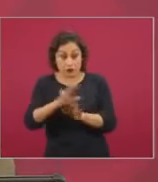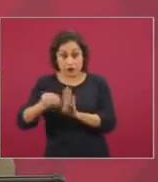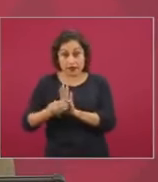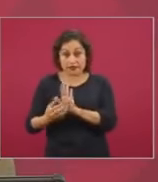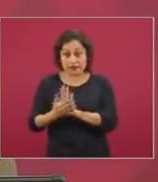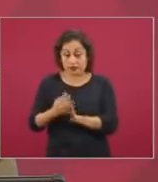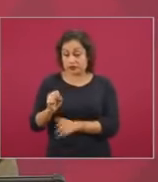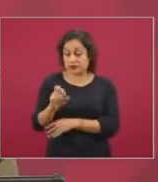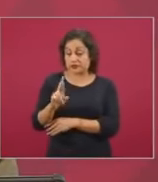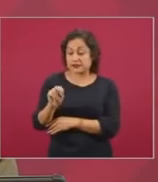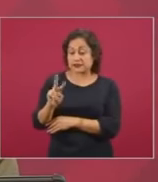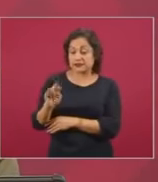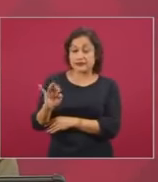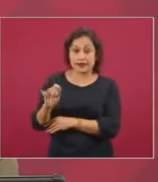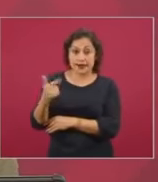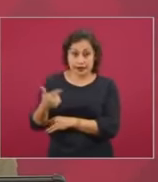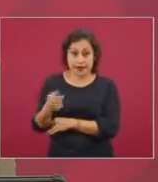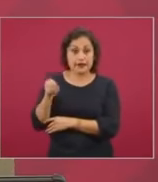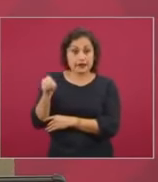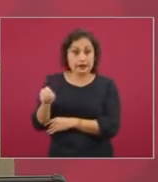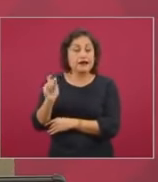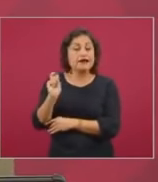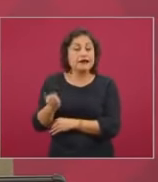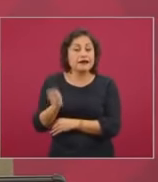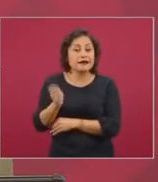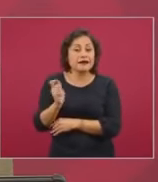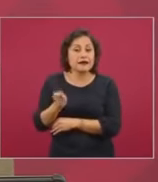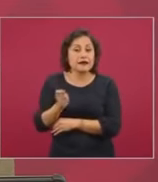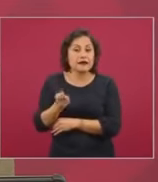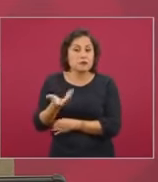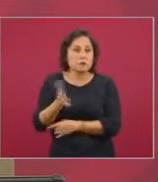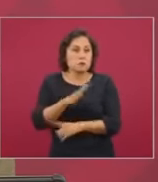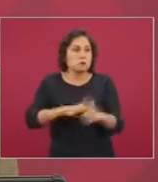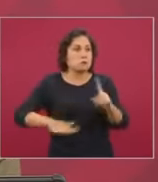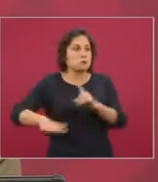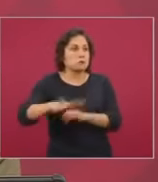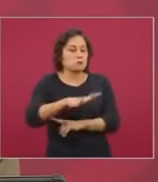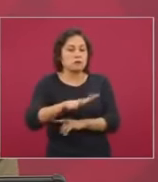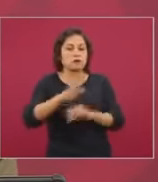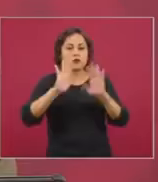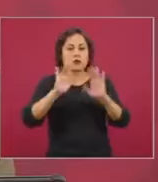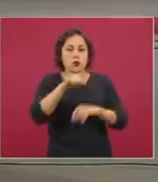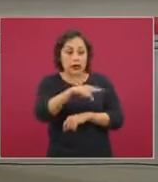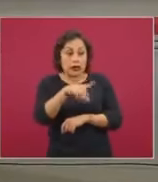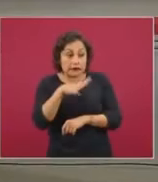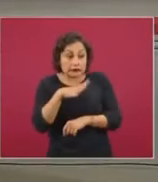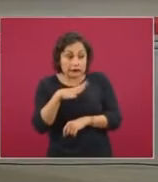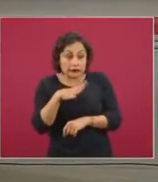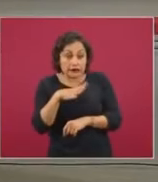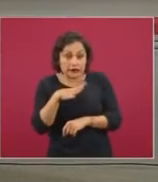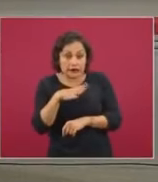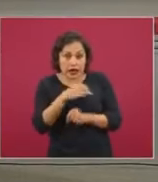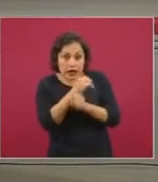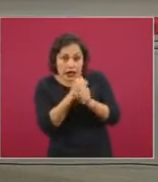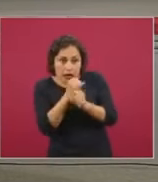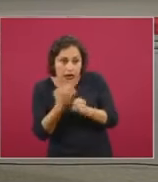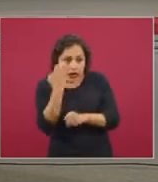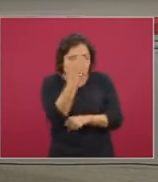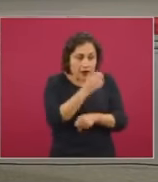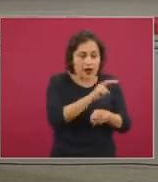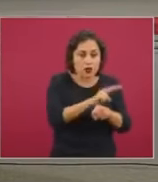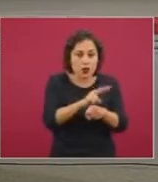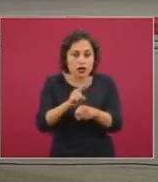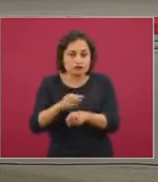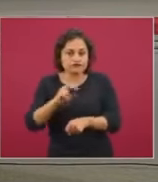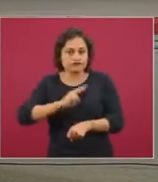están registradas en el CISBER son defunciones que en la general o en su totalidad tienen un estudio epidemiológico. Entonces tienen un